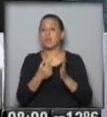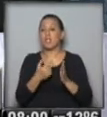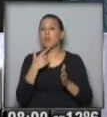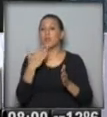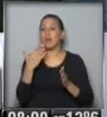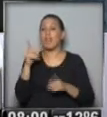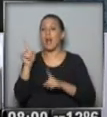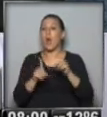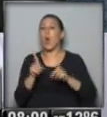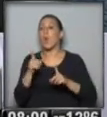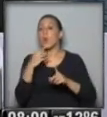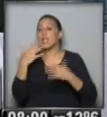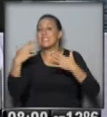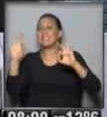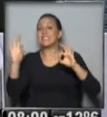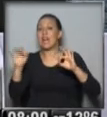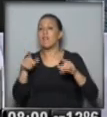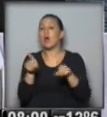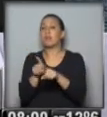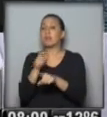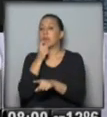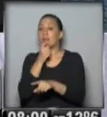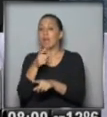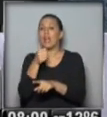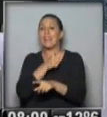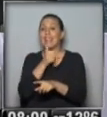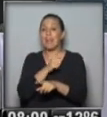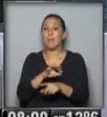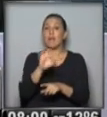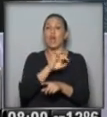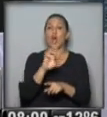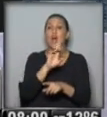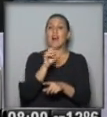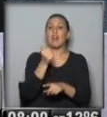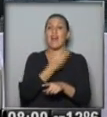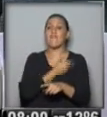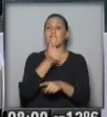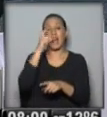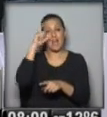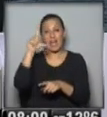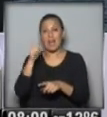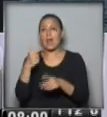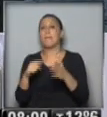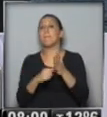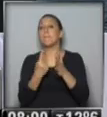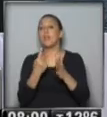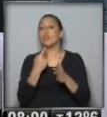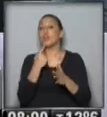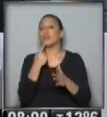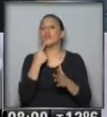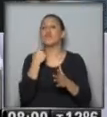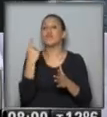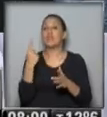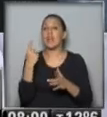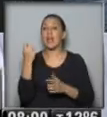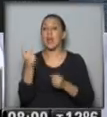existir algún salva vida como por ejemplo quilmes o atlético de rafaela si es que nos suman puntos pero la realidad marca que de a uno van ingresando los